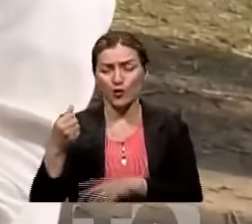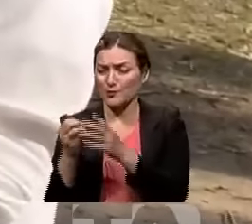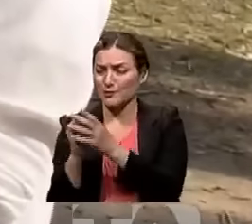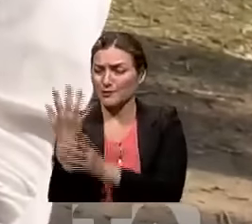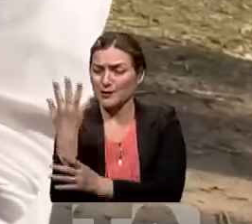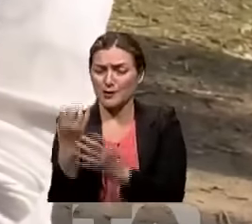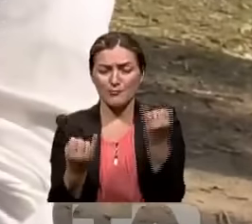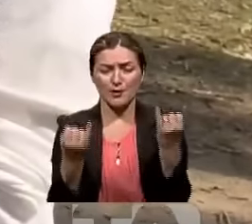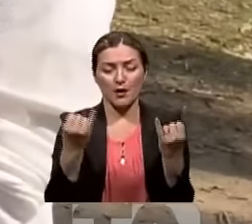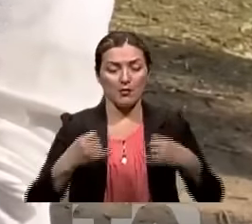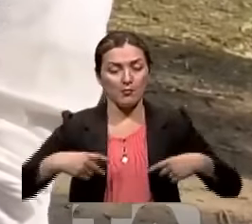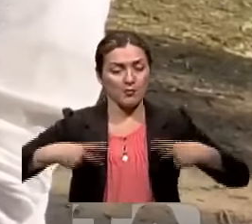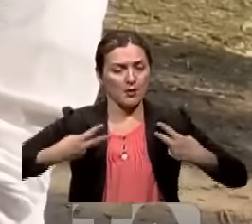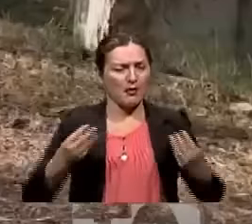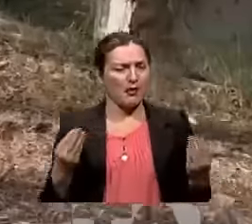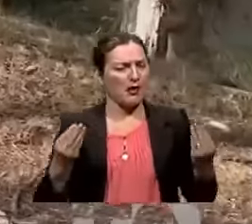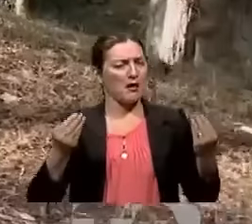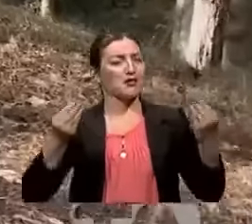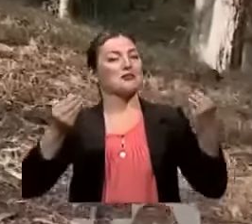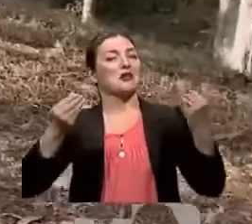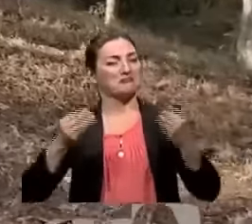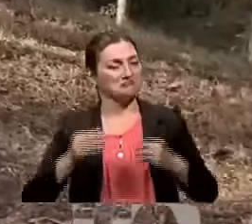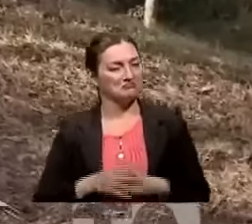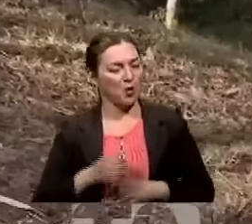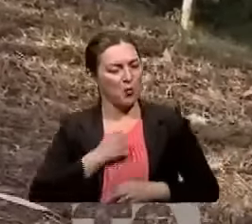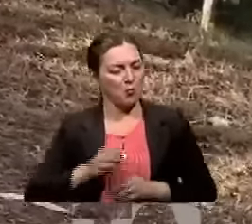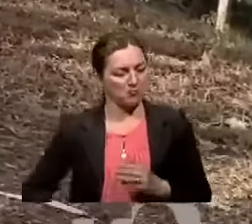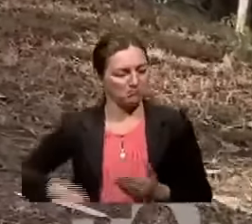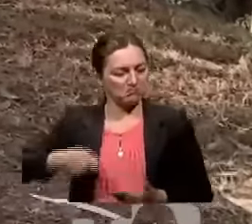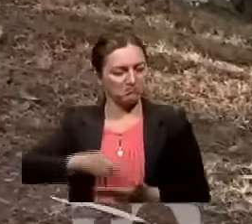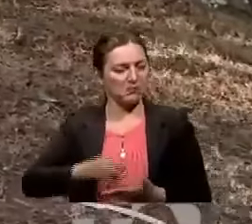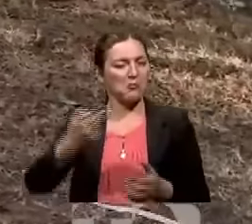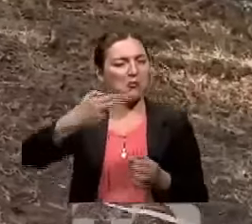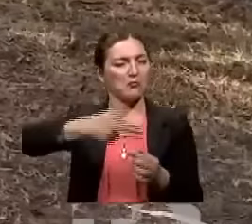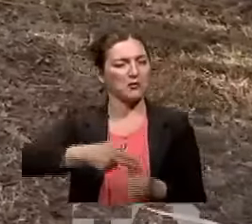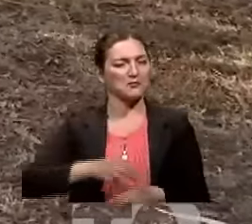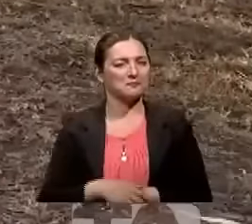significativamente la calidad de vida de sus habitantes con autogestión y participación ciudadana.